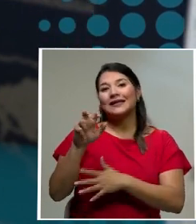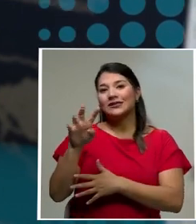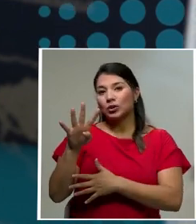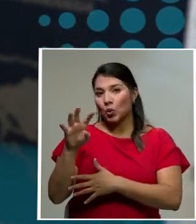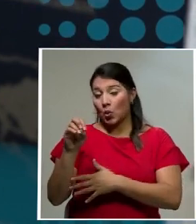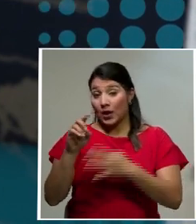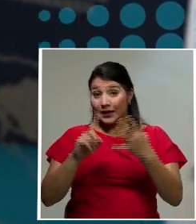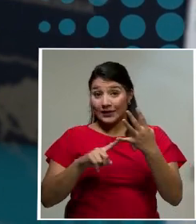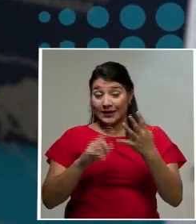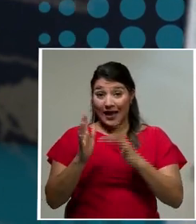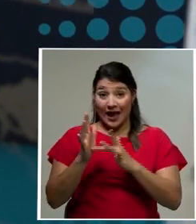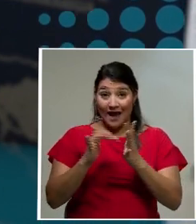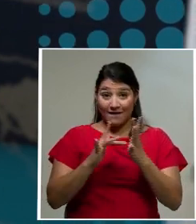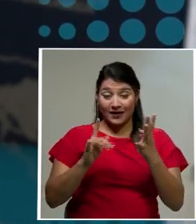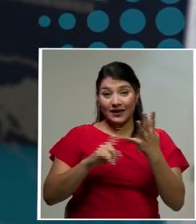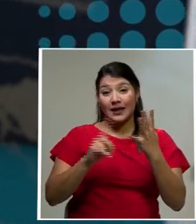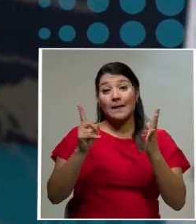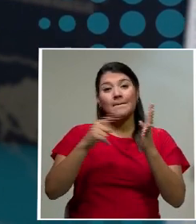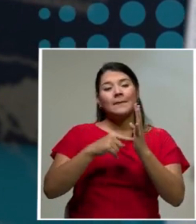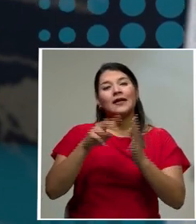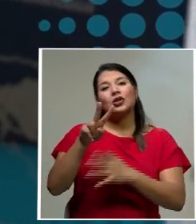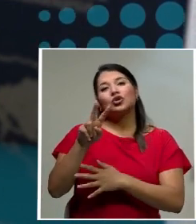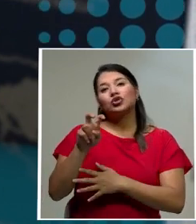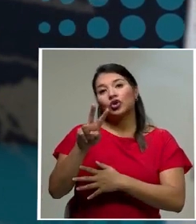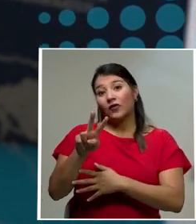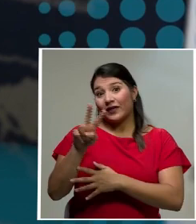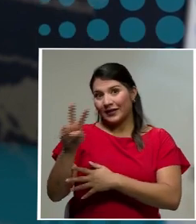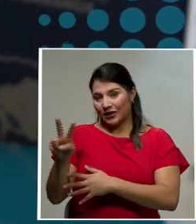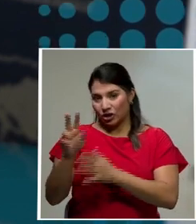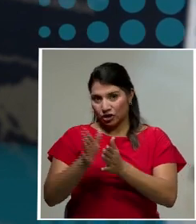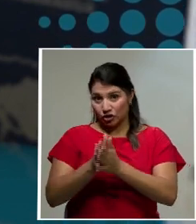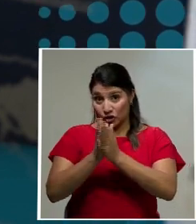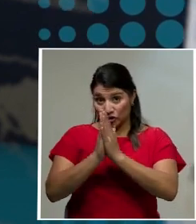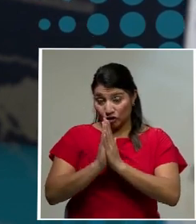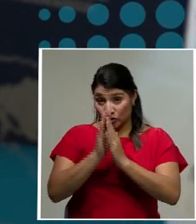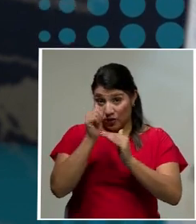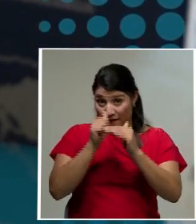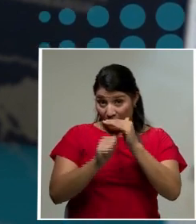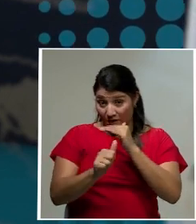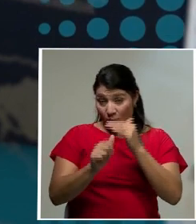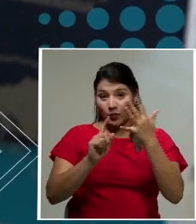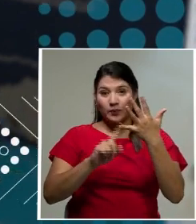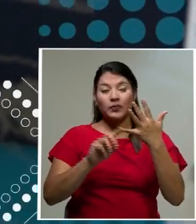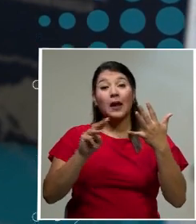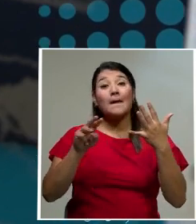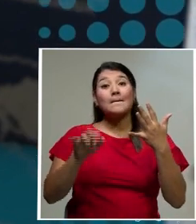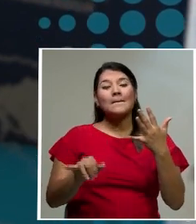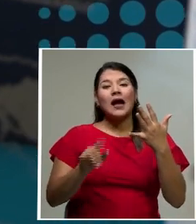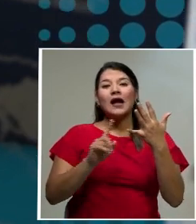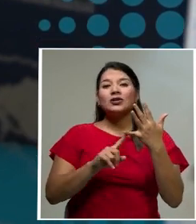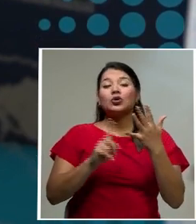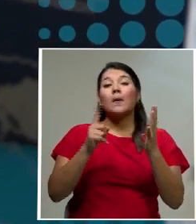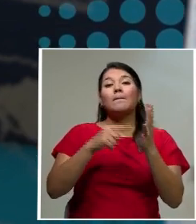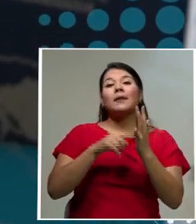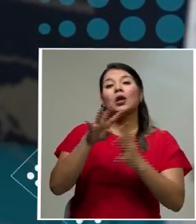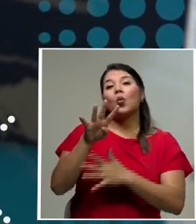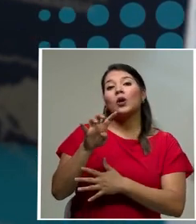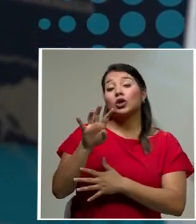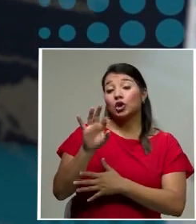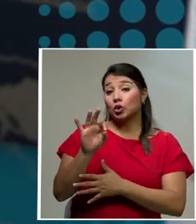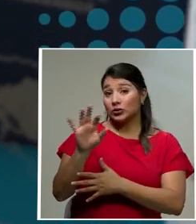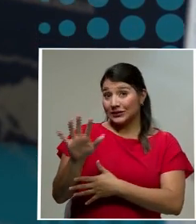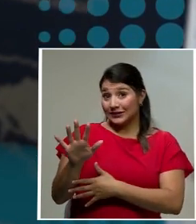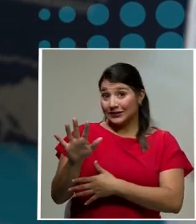1.340, en abril 1.222 solicitudes de refugio. En mayo se incrementa a